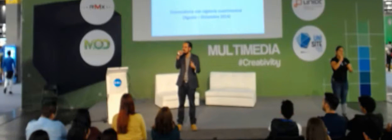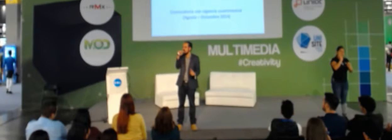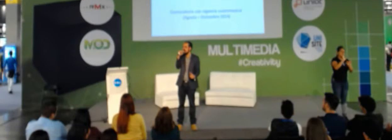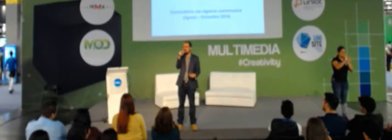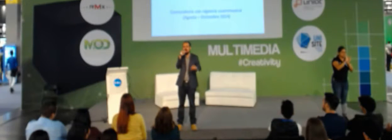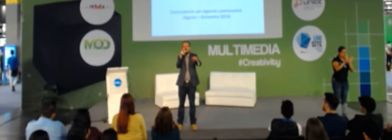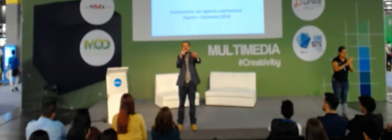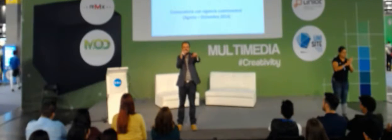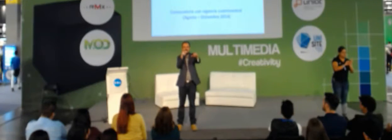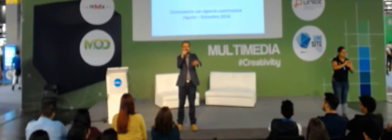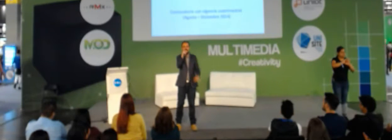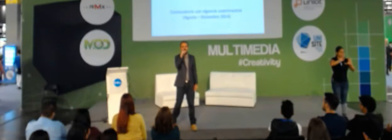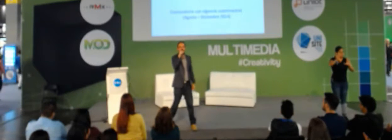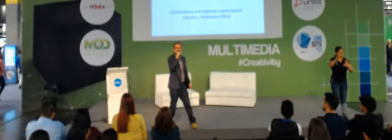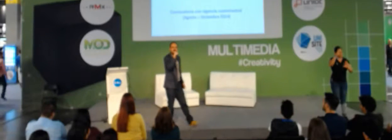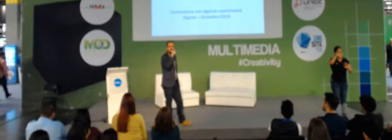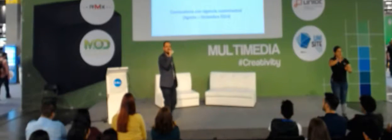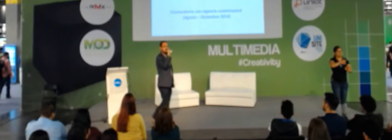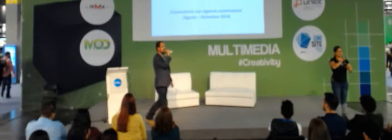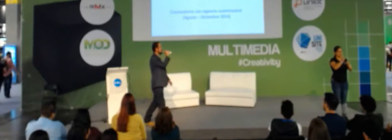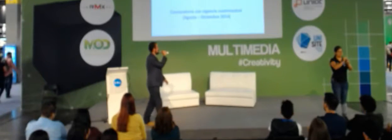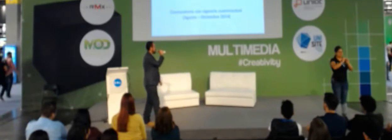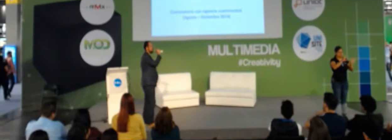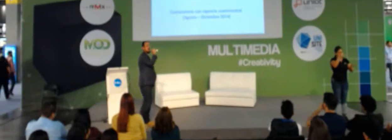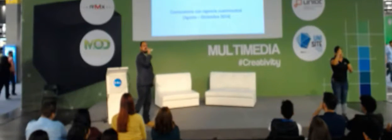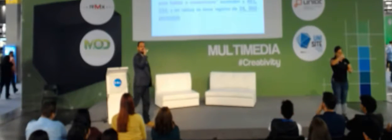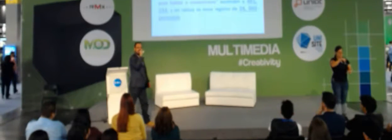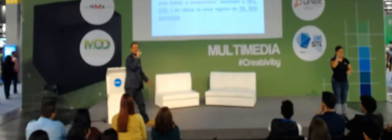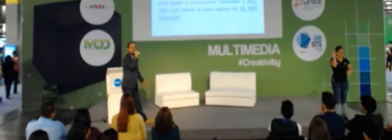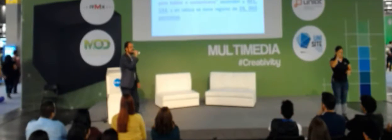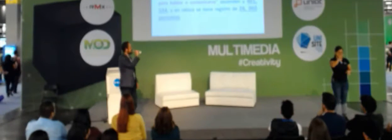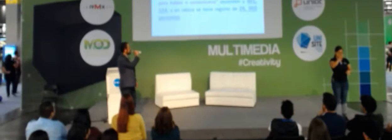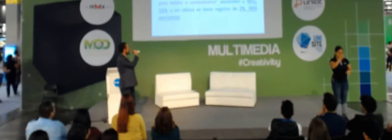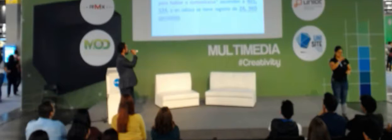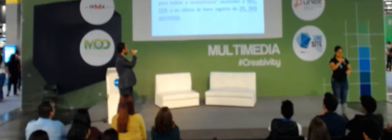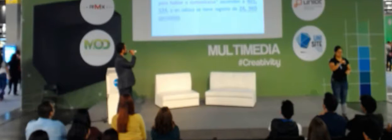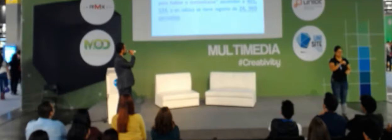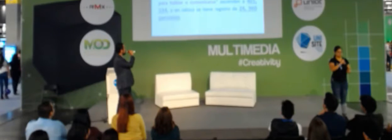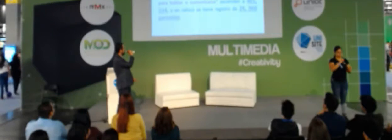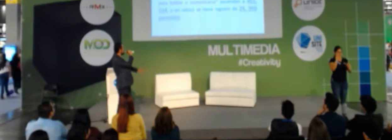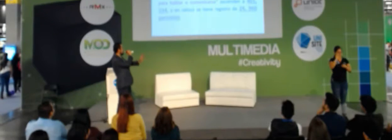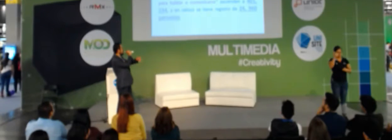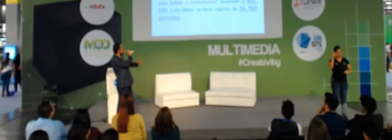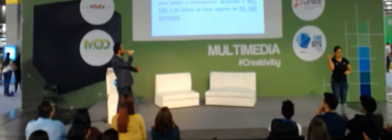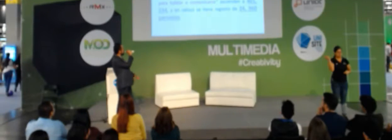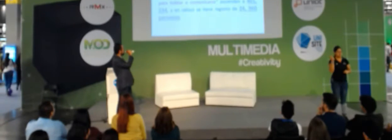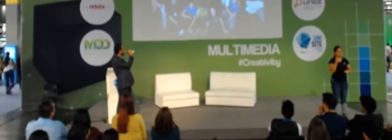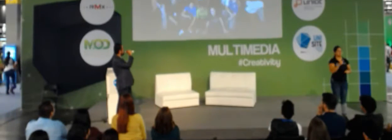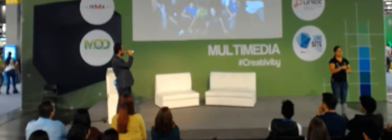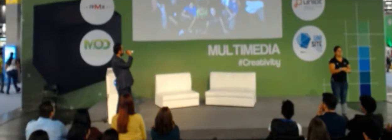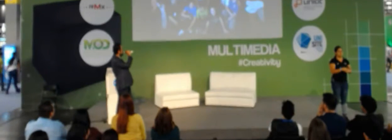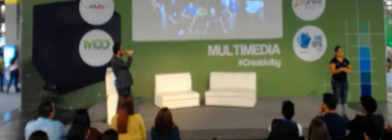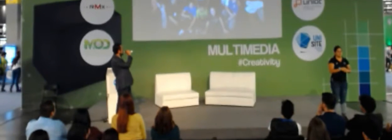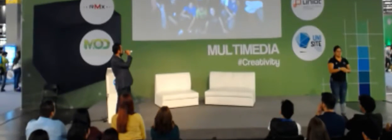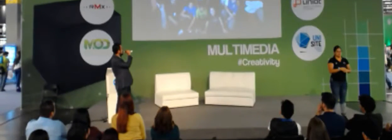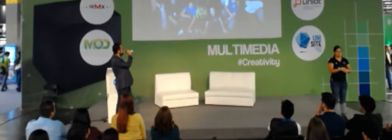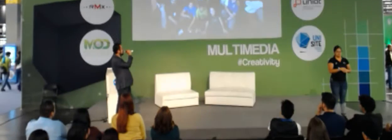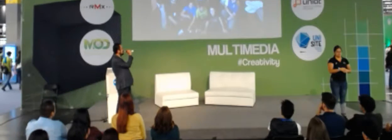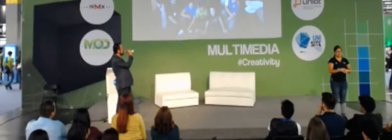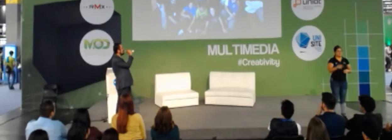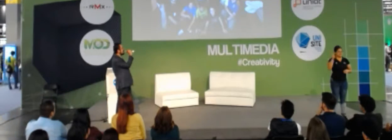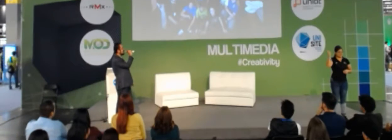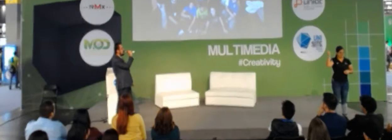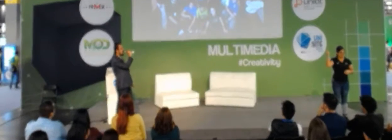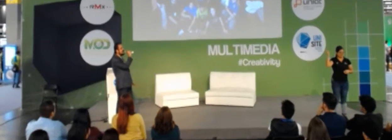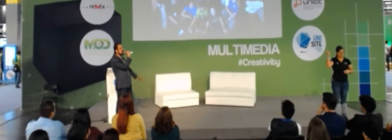este proyecto de accesibilidad en medios de comunicación. Vamos a la siguiente, por favor. Siguiente. Ahí estamos